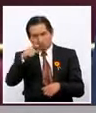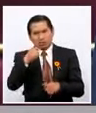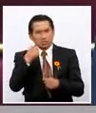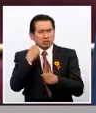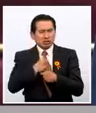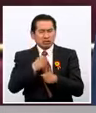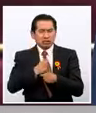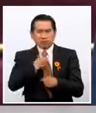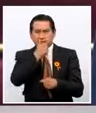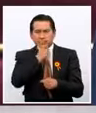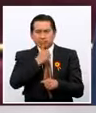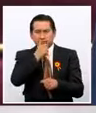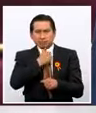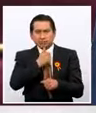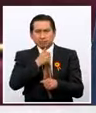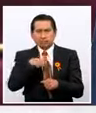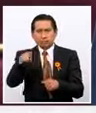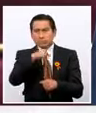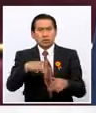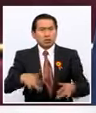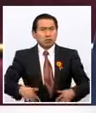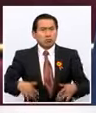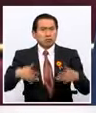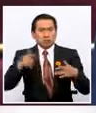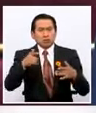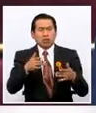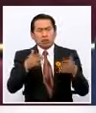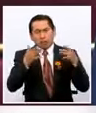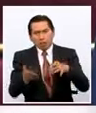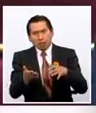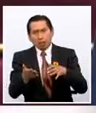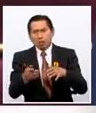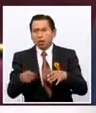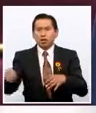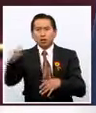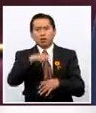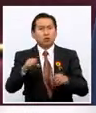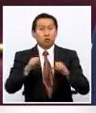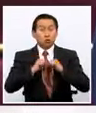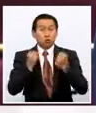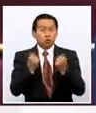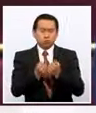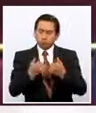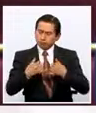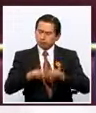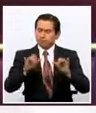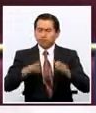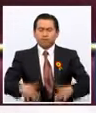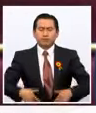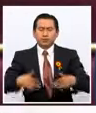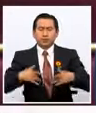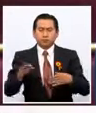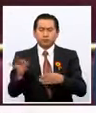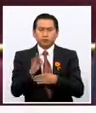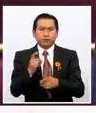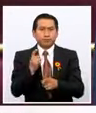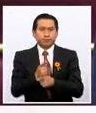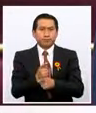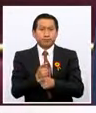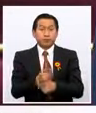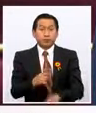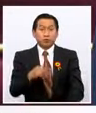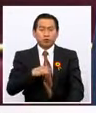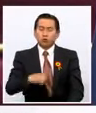muchos casos dando la vida para que la sociedad siga viva y siga funcionando estoy